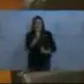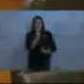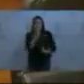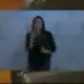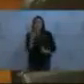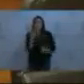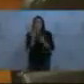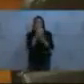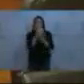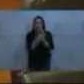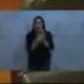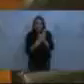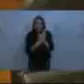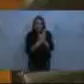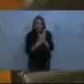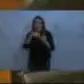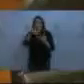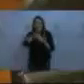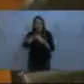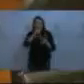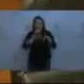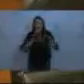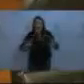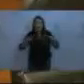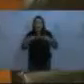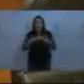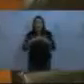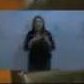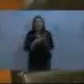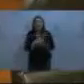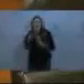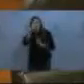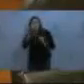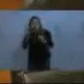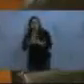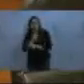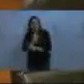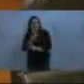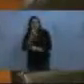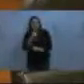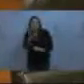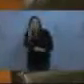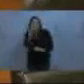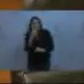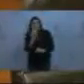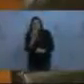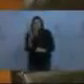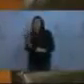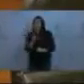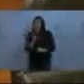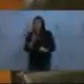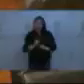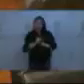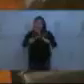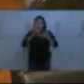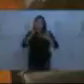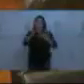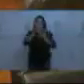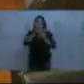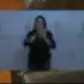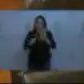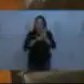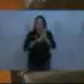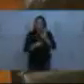figurar previamente en la plantilla orgánica. No anula los perfiles, sino que dice que los perfiles tienen que estar claramente en la RPT